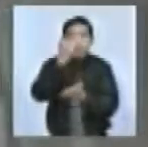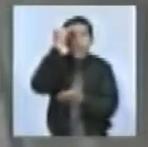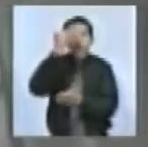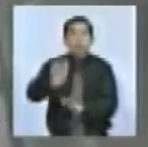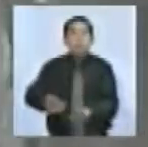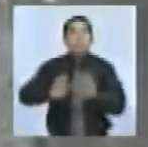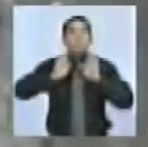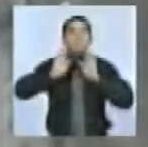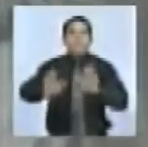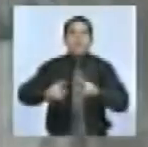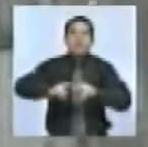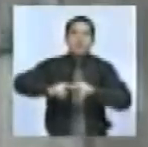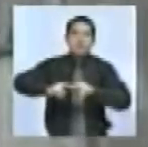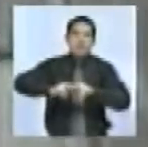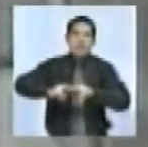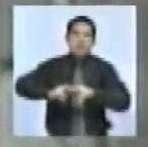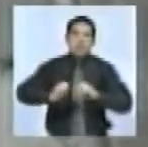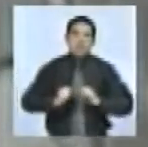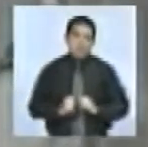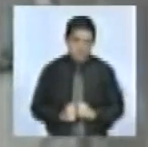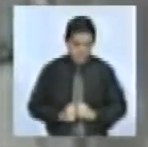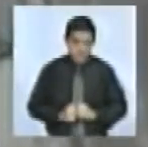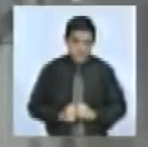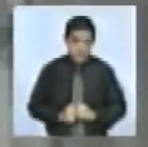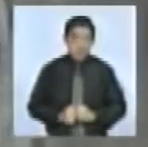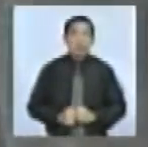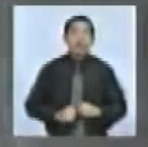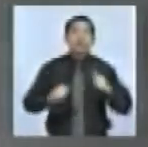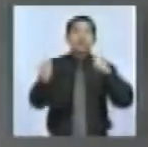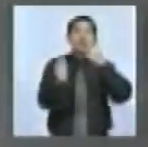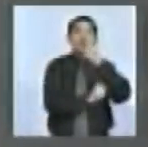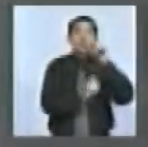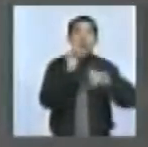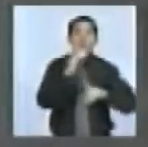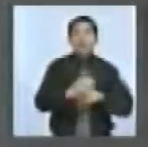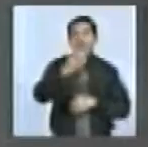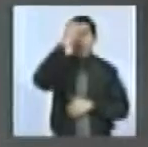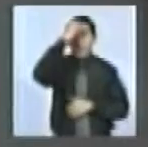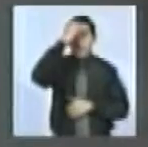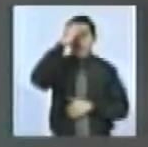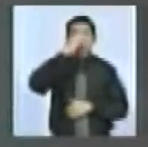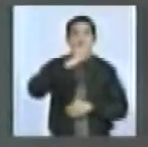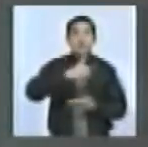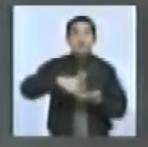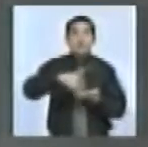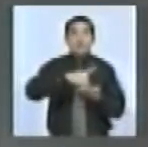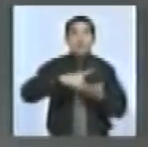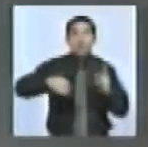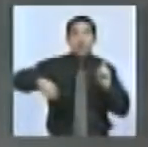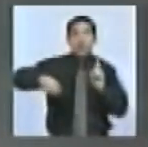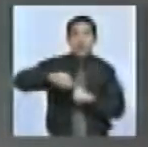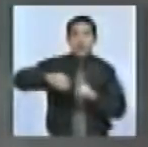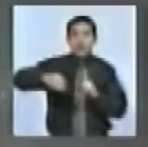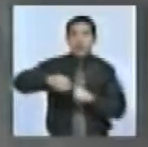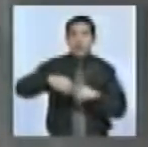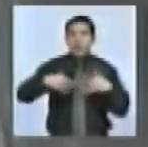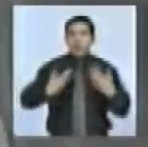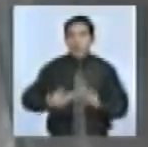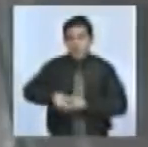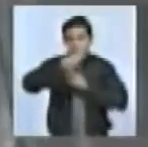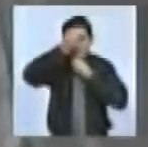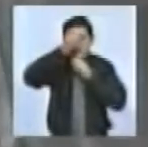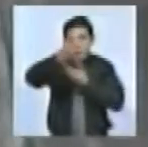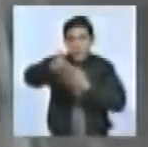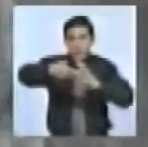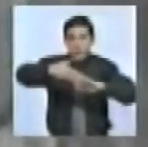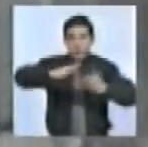medidas anunciadas por parte del gremio de taxistas, la Subsecretaría de Educación del Distrito Metropolitano de Quito informa a